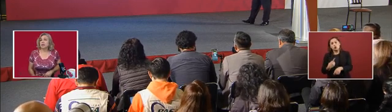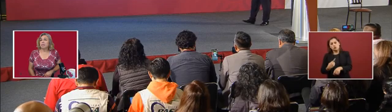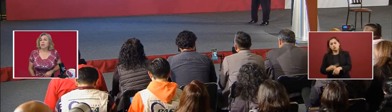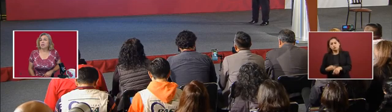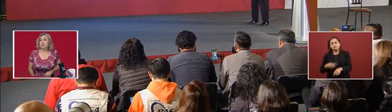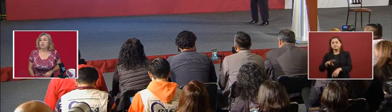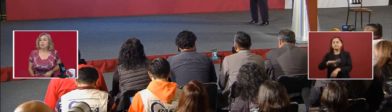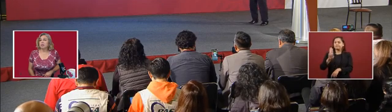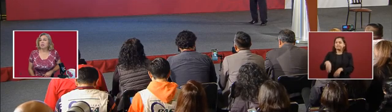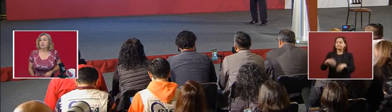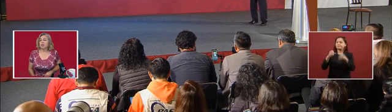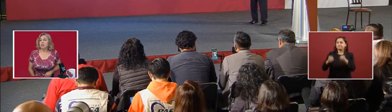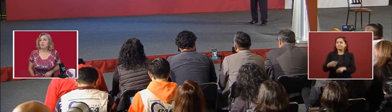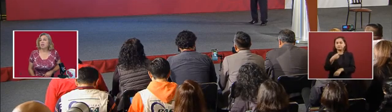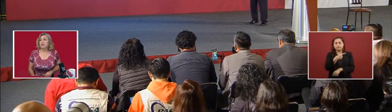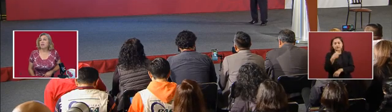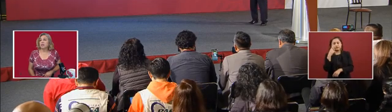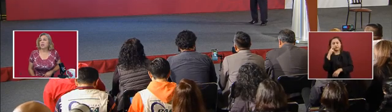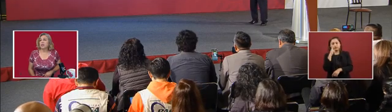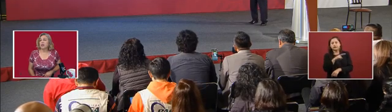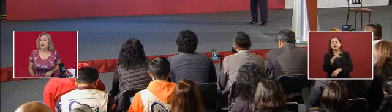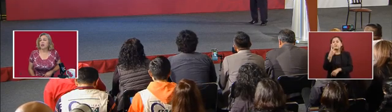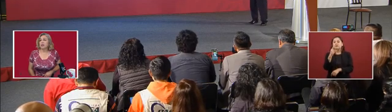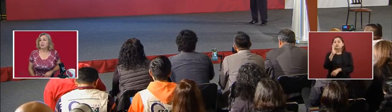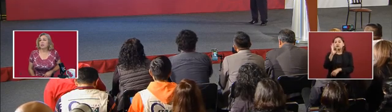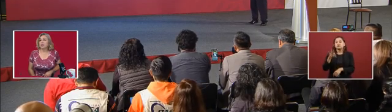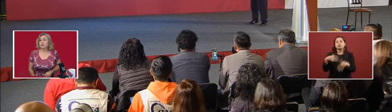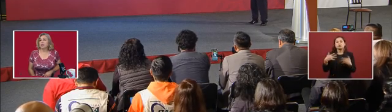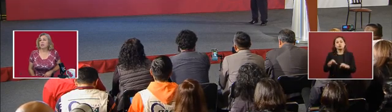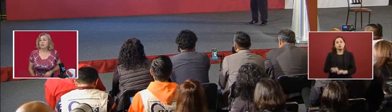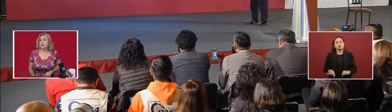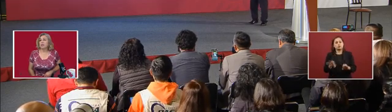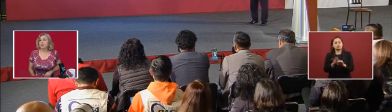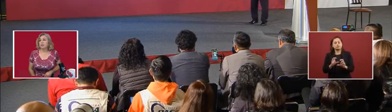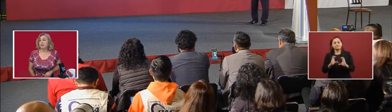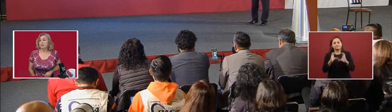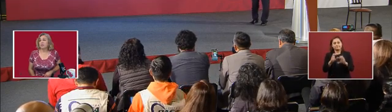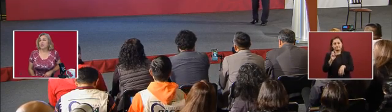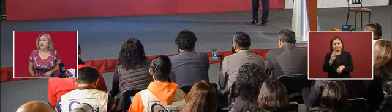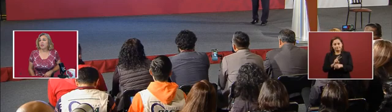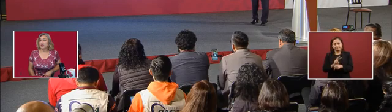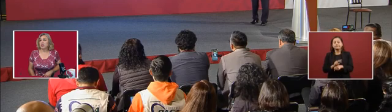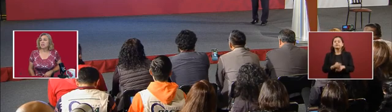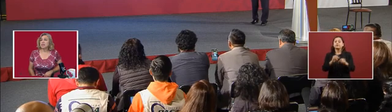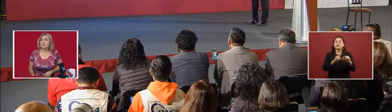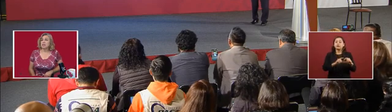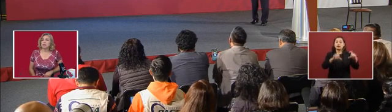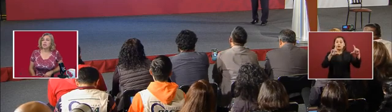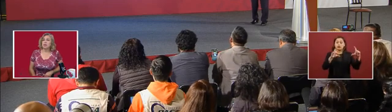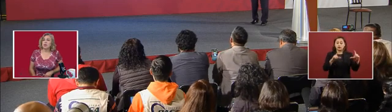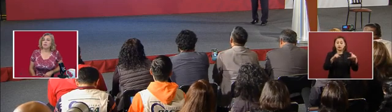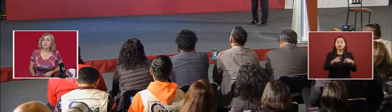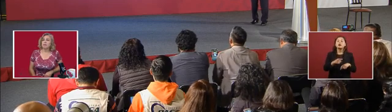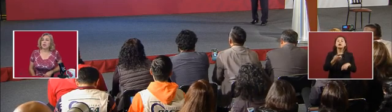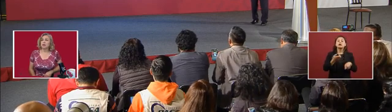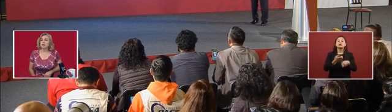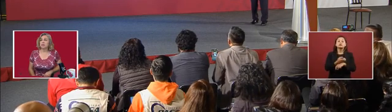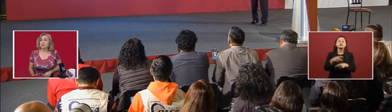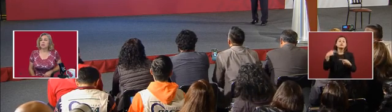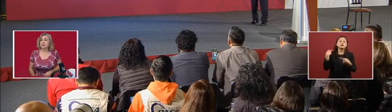hay variaciones en países, Sometimes there's variations in cuando la countries. letalidad When the ahí está lethal marcado, tiene el